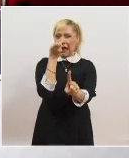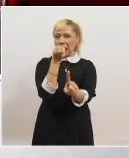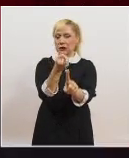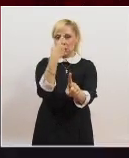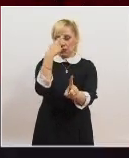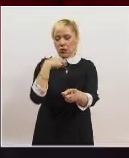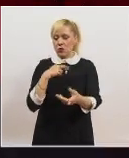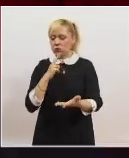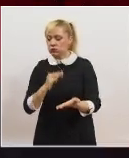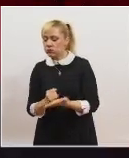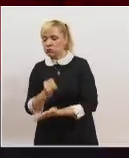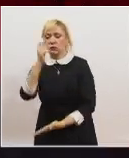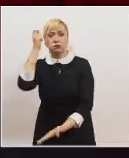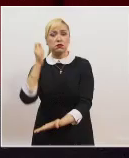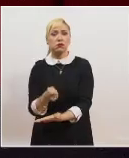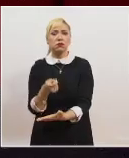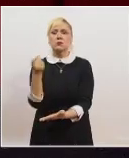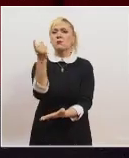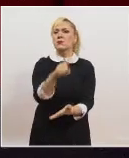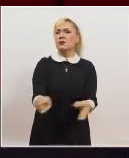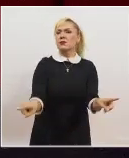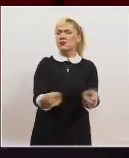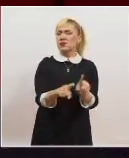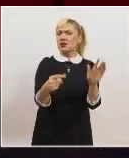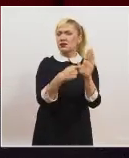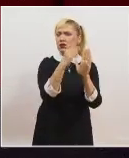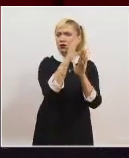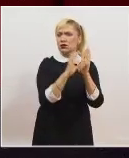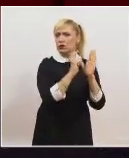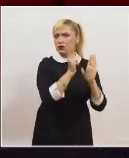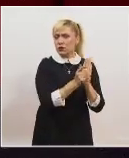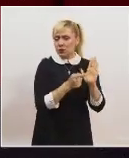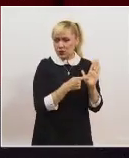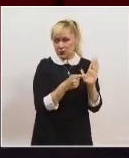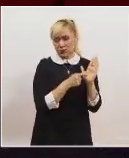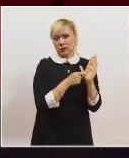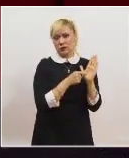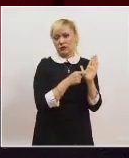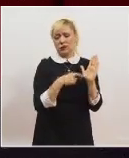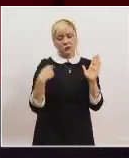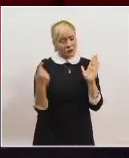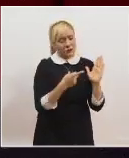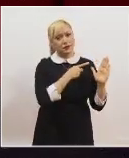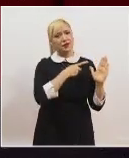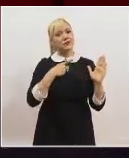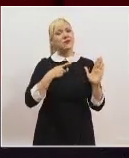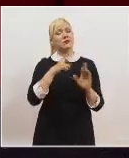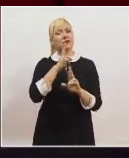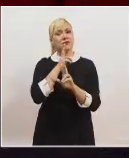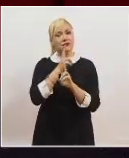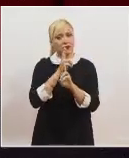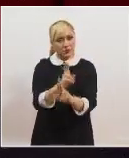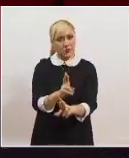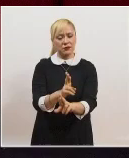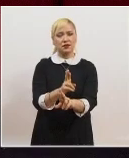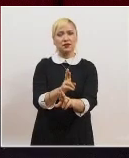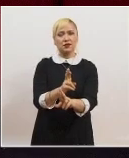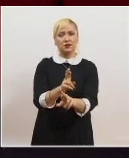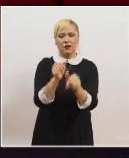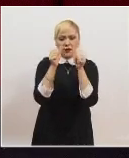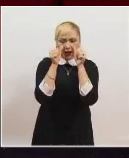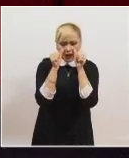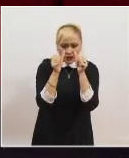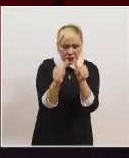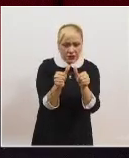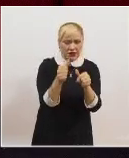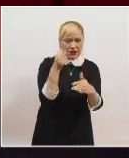decisiones, tal y como mandata nuestra Constitución. Debemos responder con cercanía,